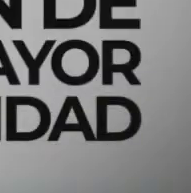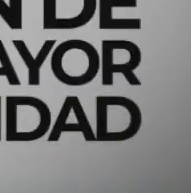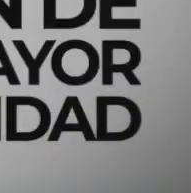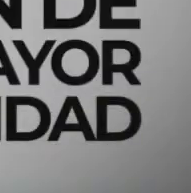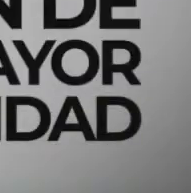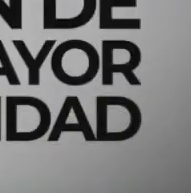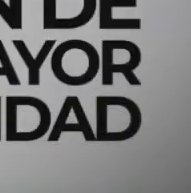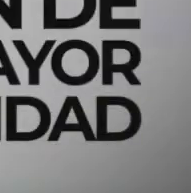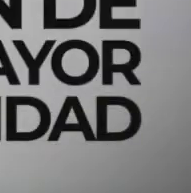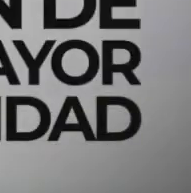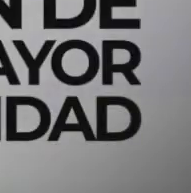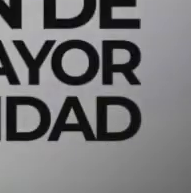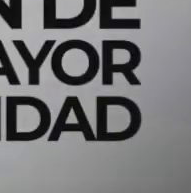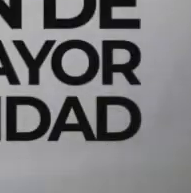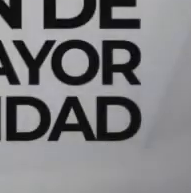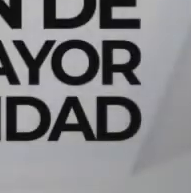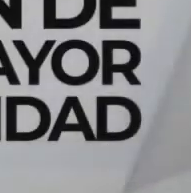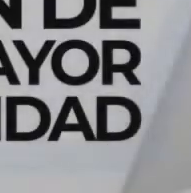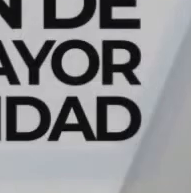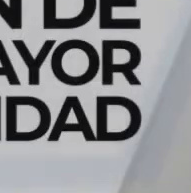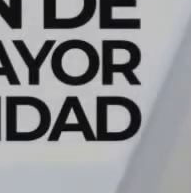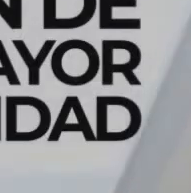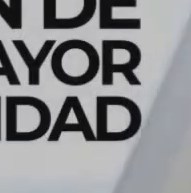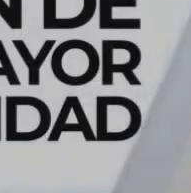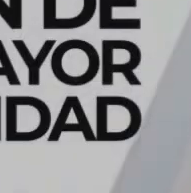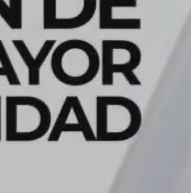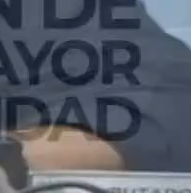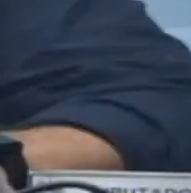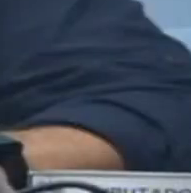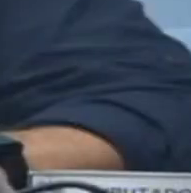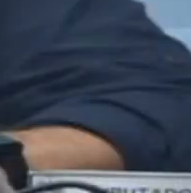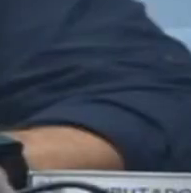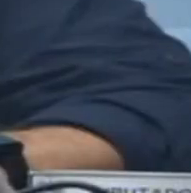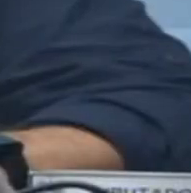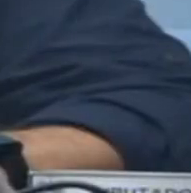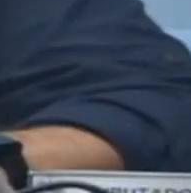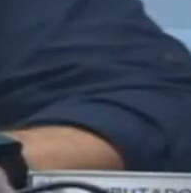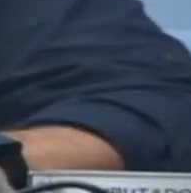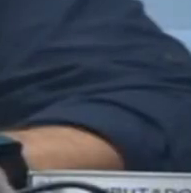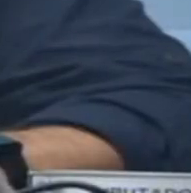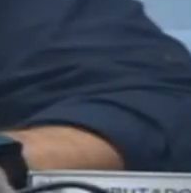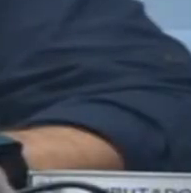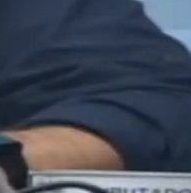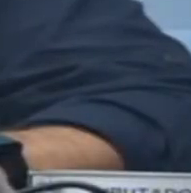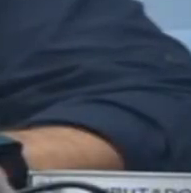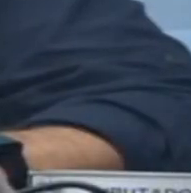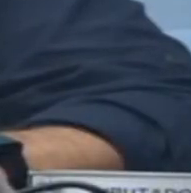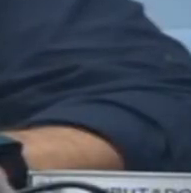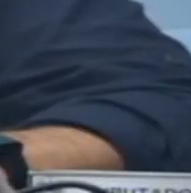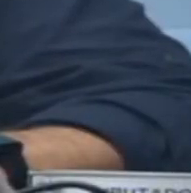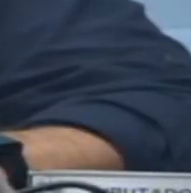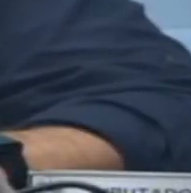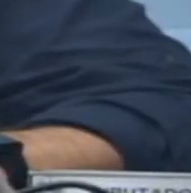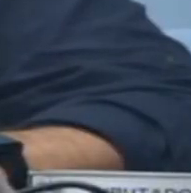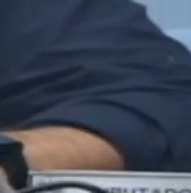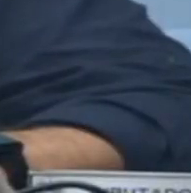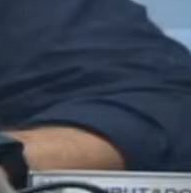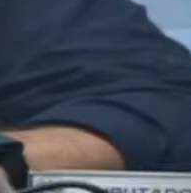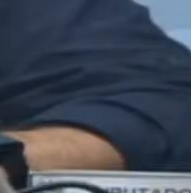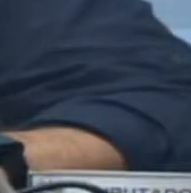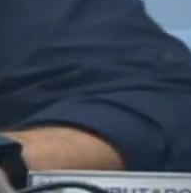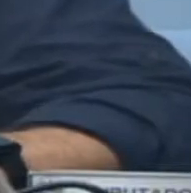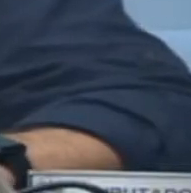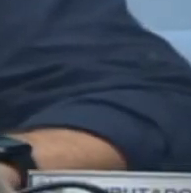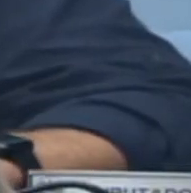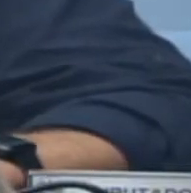ya van a saber todos los empresarios que es obligación de ellos cobrar la mitad del